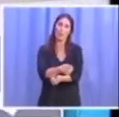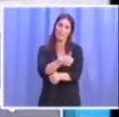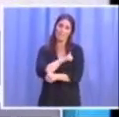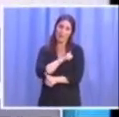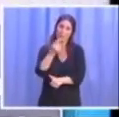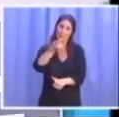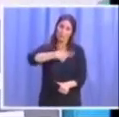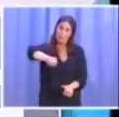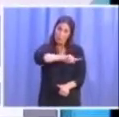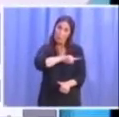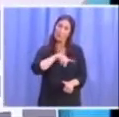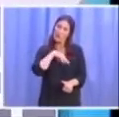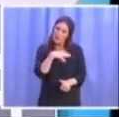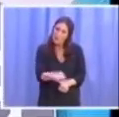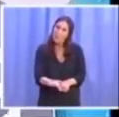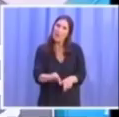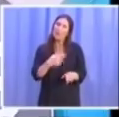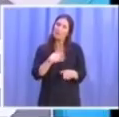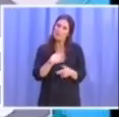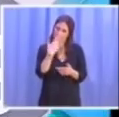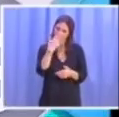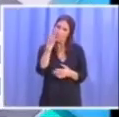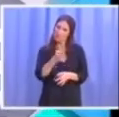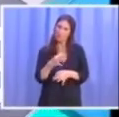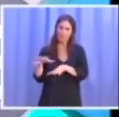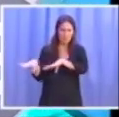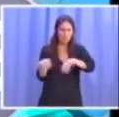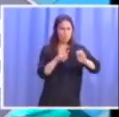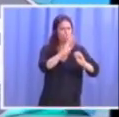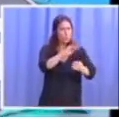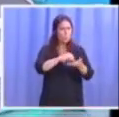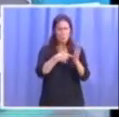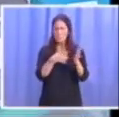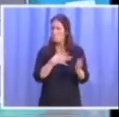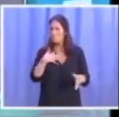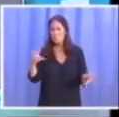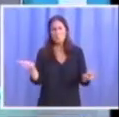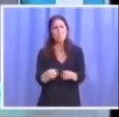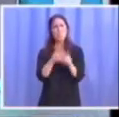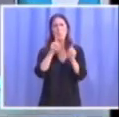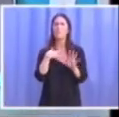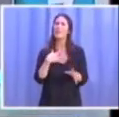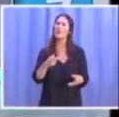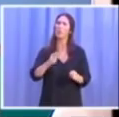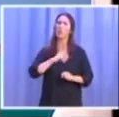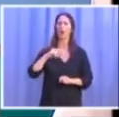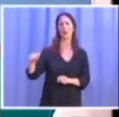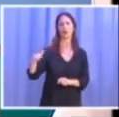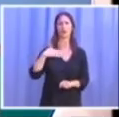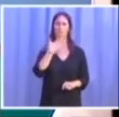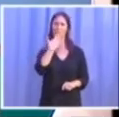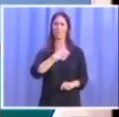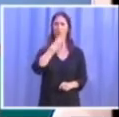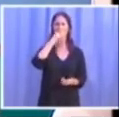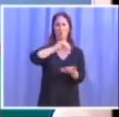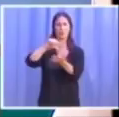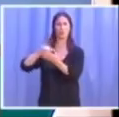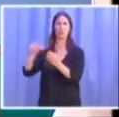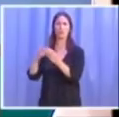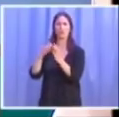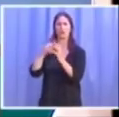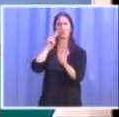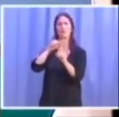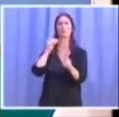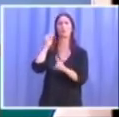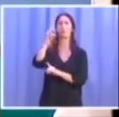sean generosos y yo de verdad... Que pase a ser suyo el proyecto, pero recuperaríamos todo el esplendor de Granada y la situaríamos en el futuro.